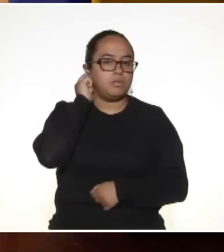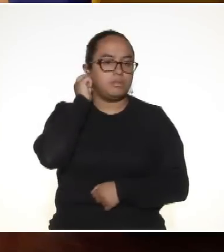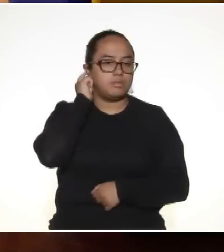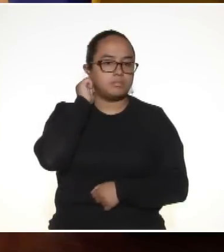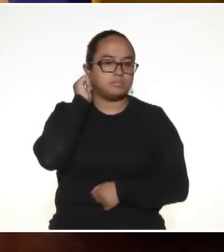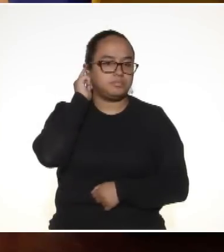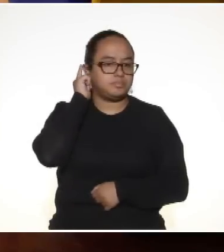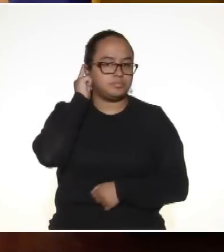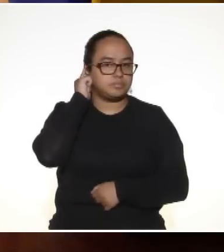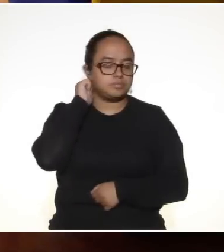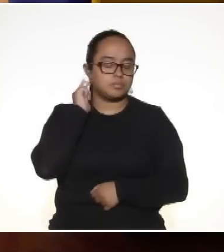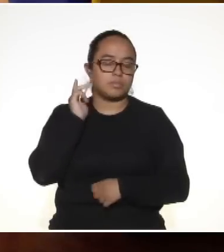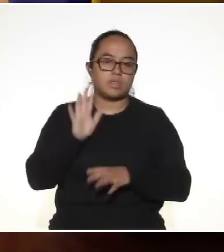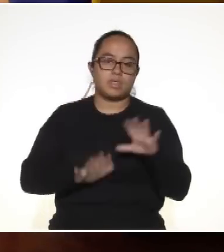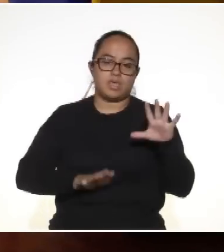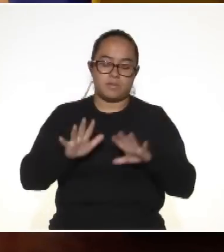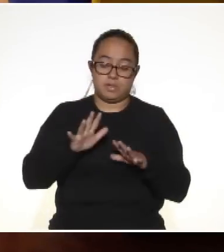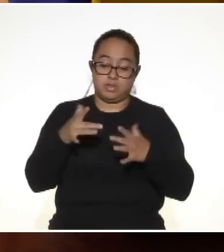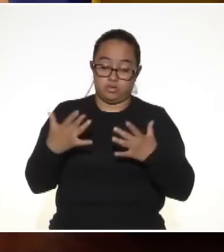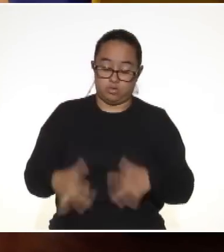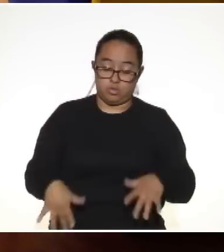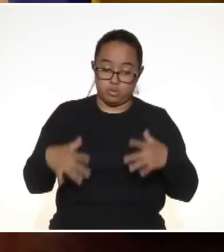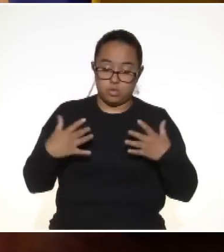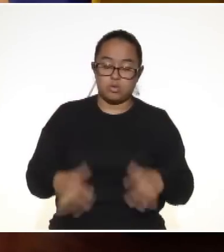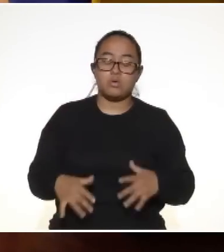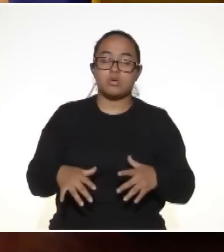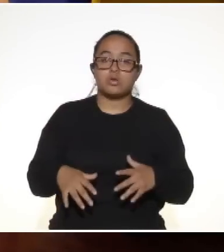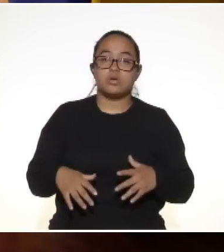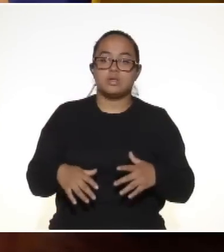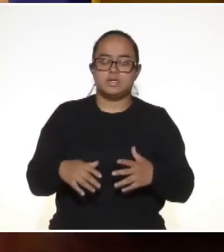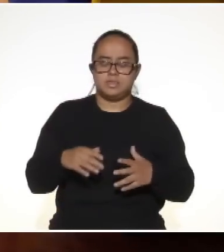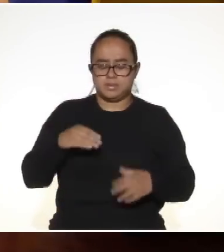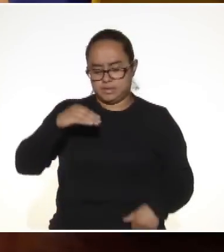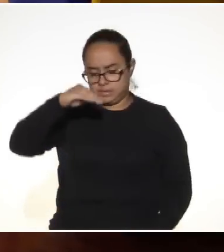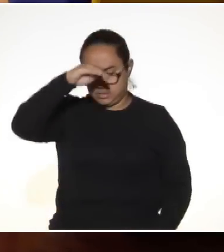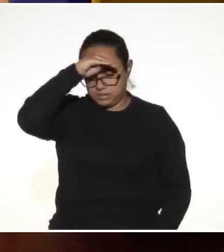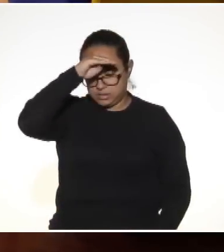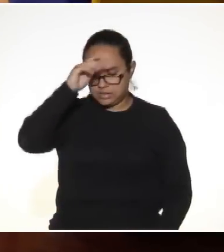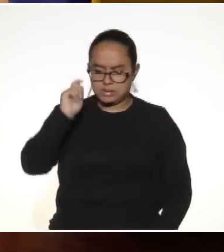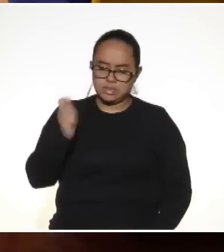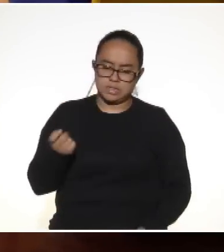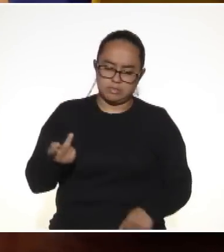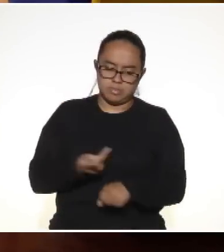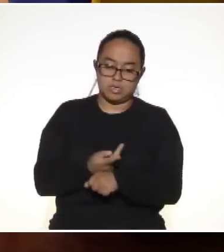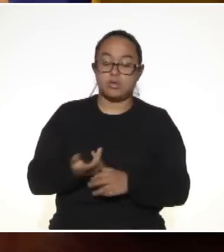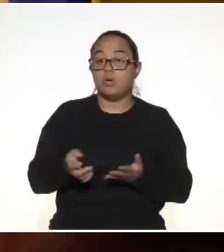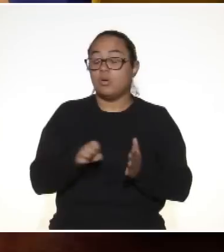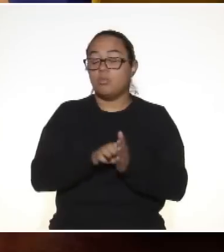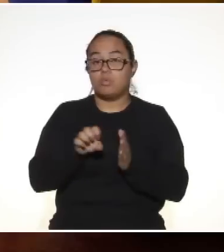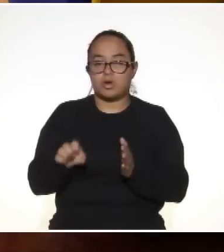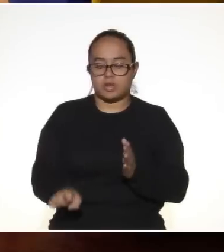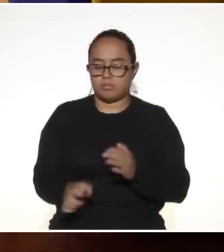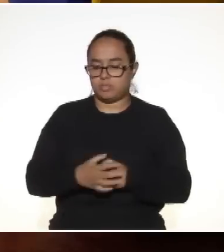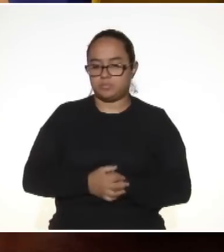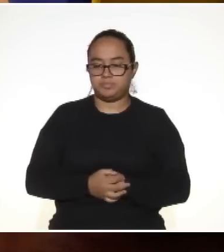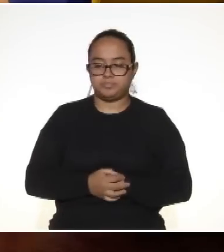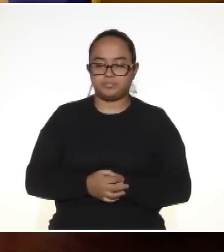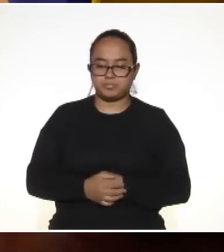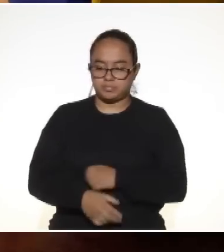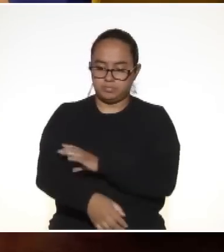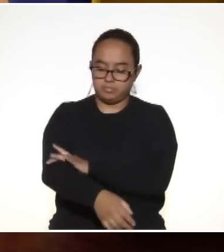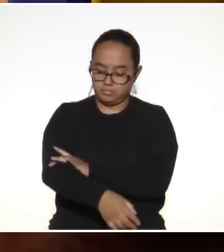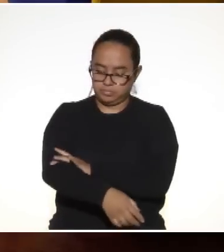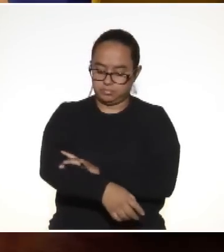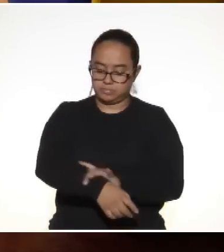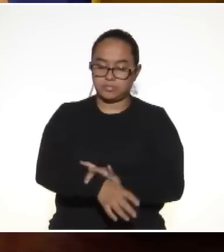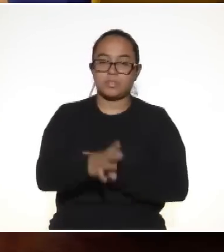el dolor, el aumento de volumen nos dan cierta idea de lo que está sucediendo. Pero, por ejemplo, en el antebrazo